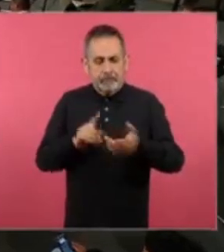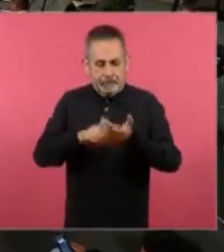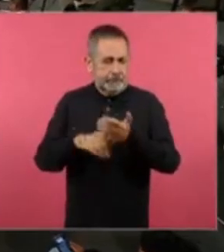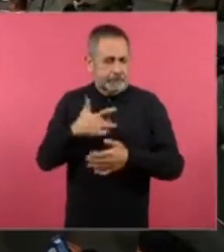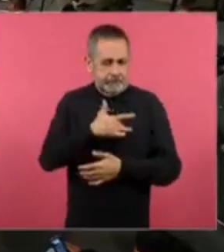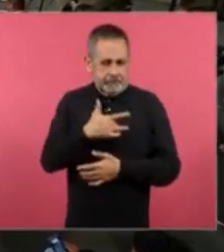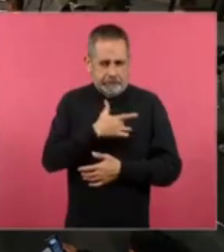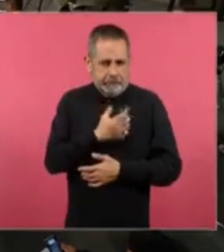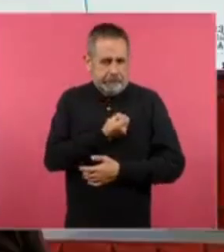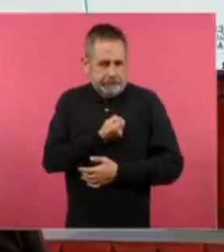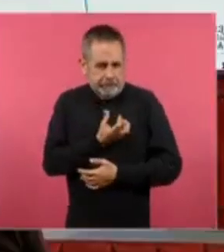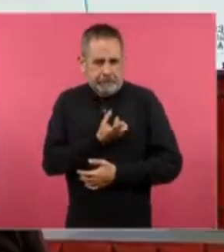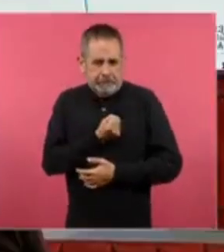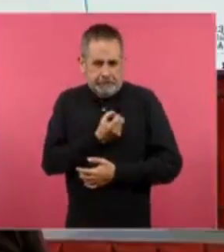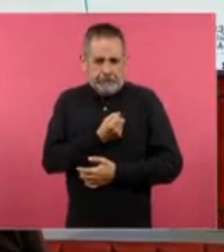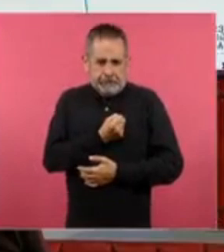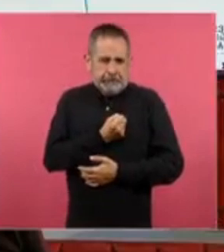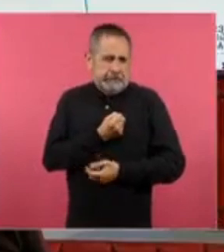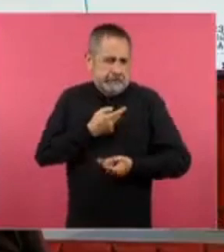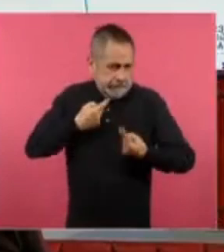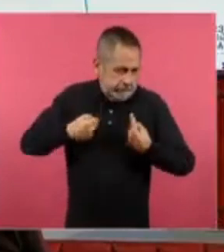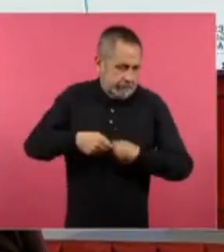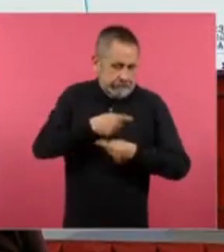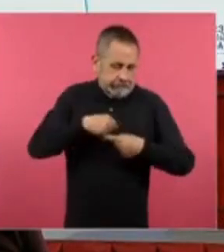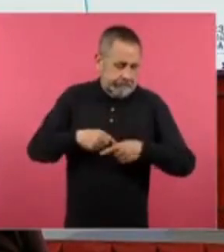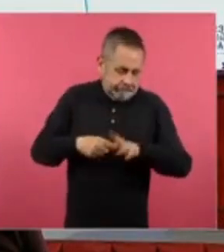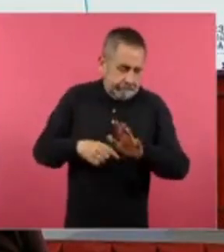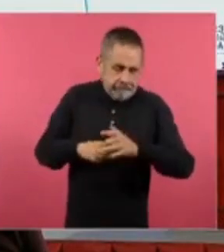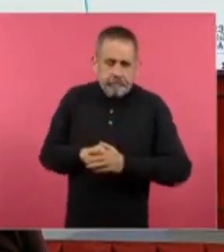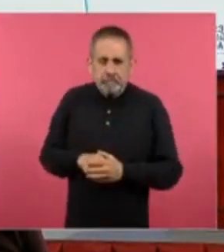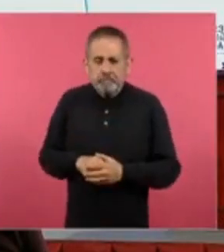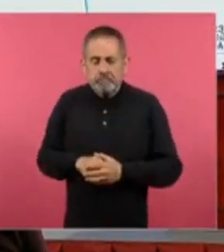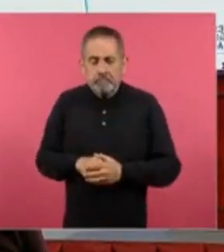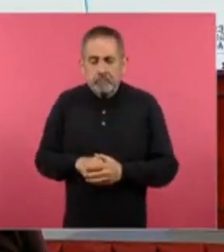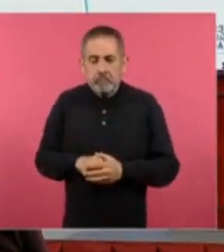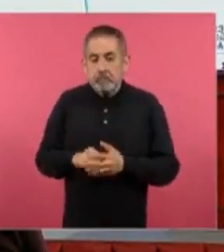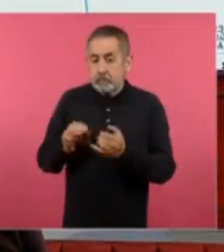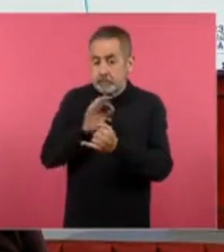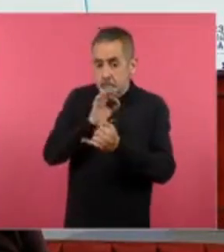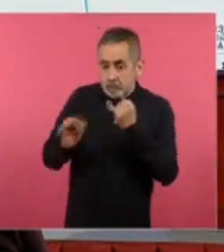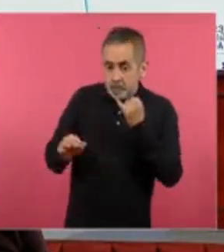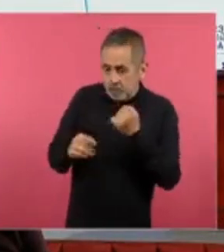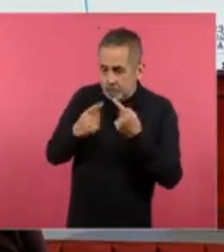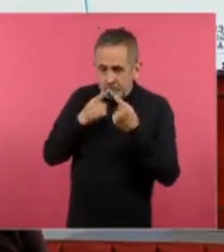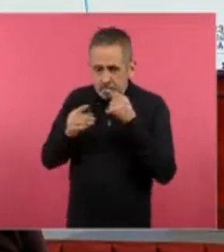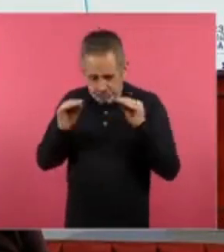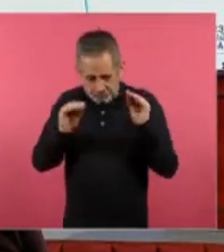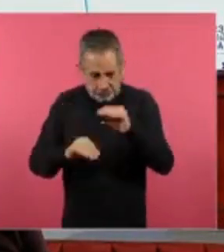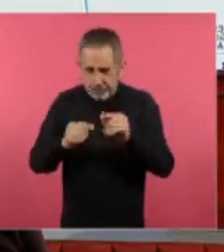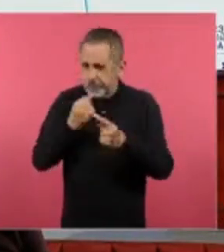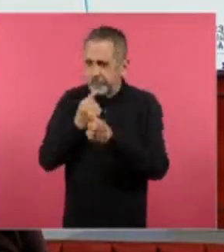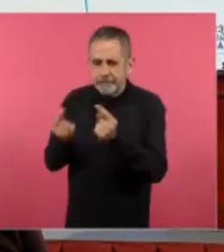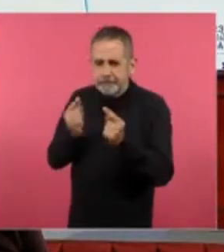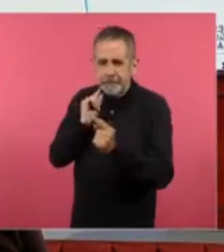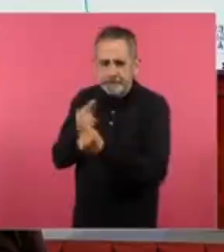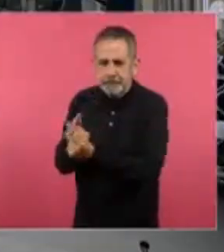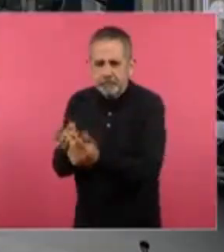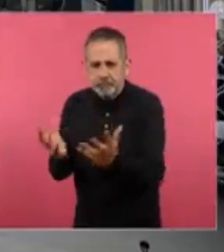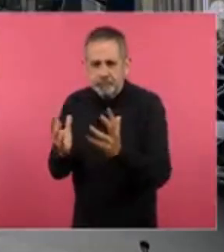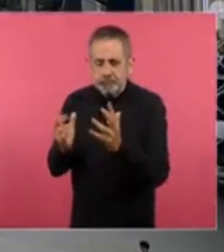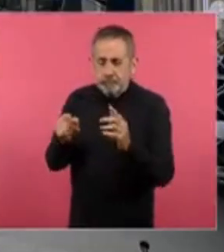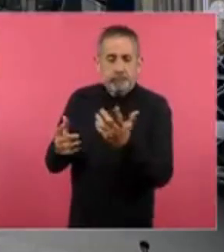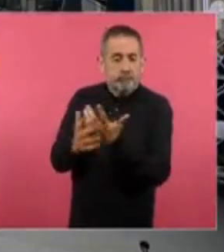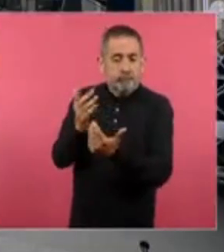corazón como una bomba, pues construimos finalmente los niños y las niñas